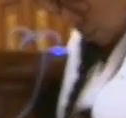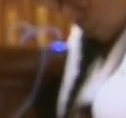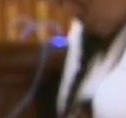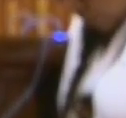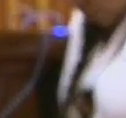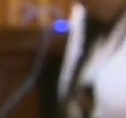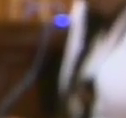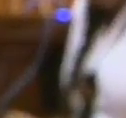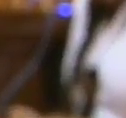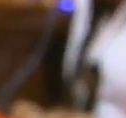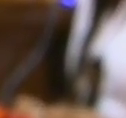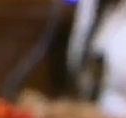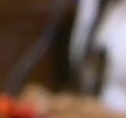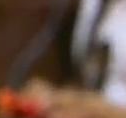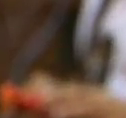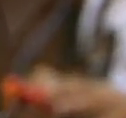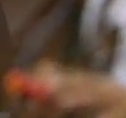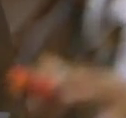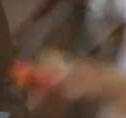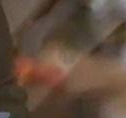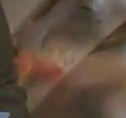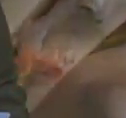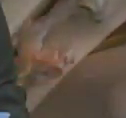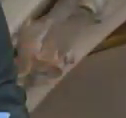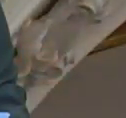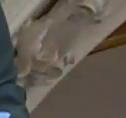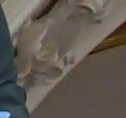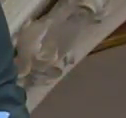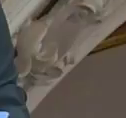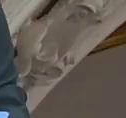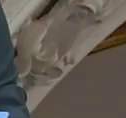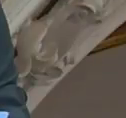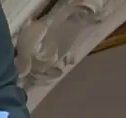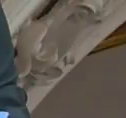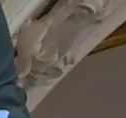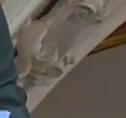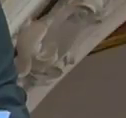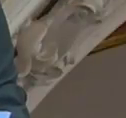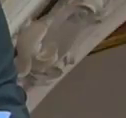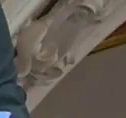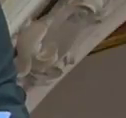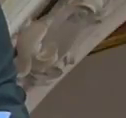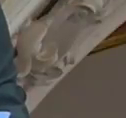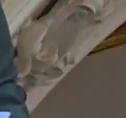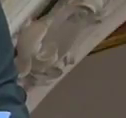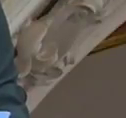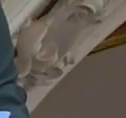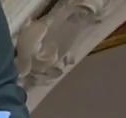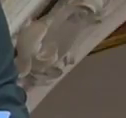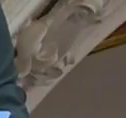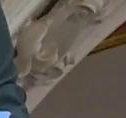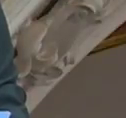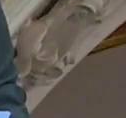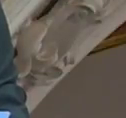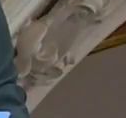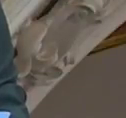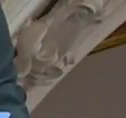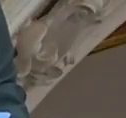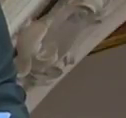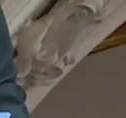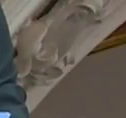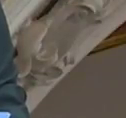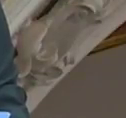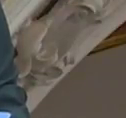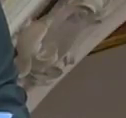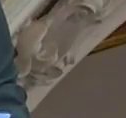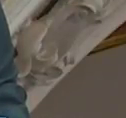la diversidad y el respeto mutuo, evitar la impunidad, preservar la paz de nuestro país. Capítulo 5, de las